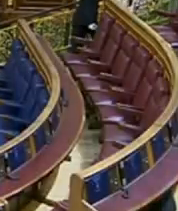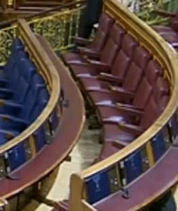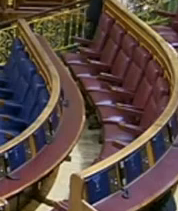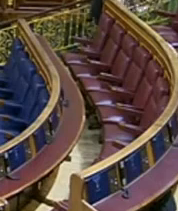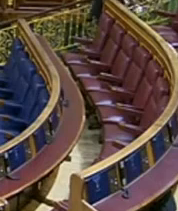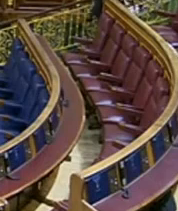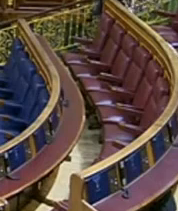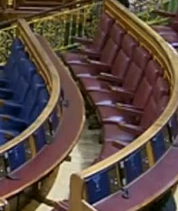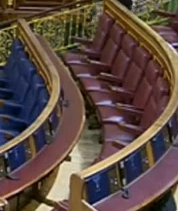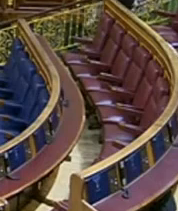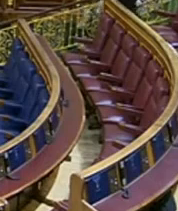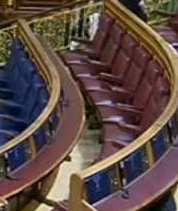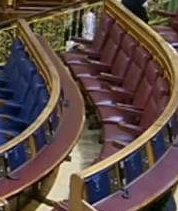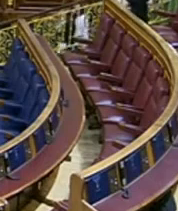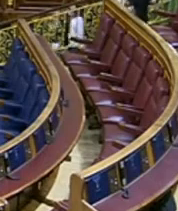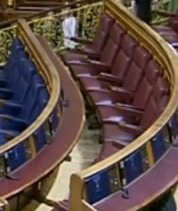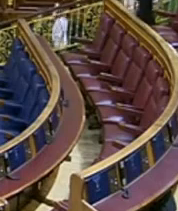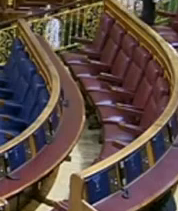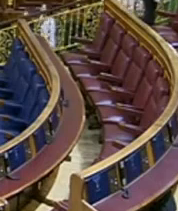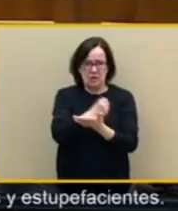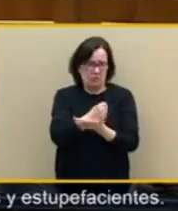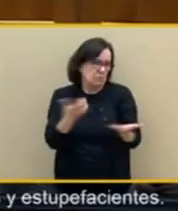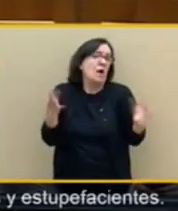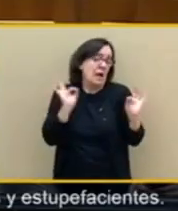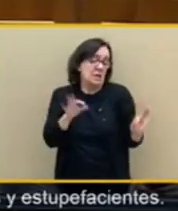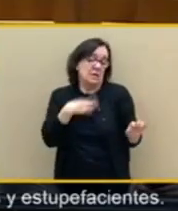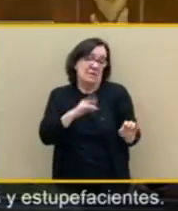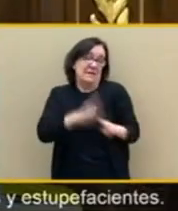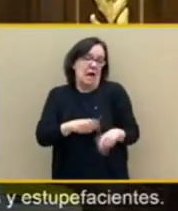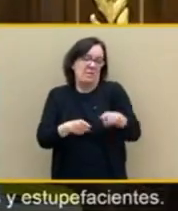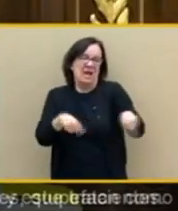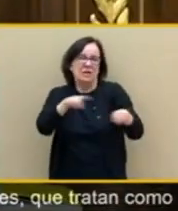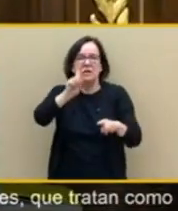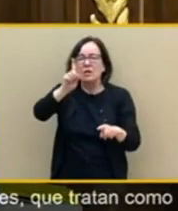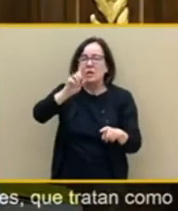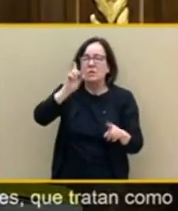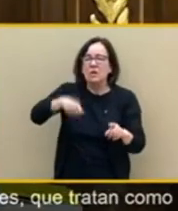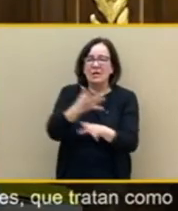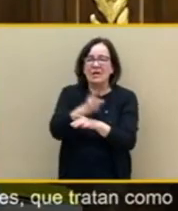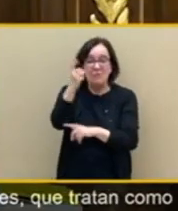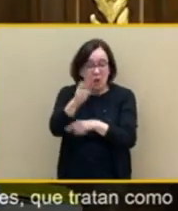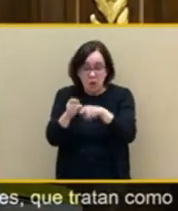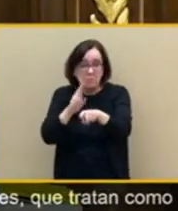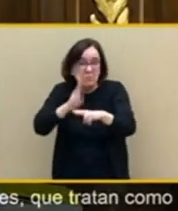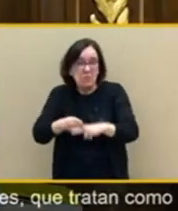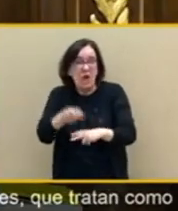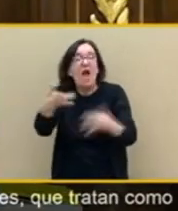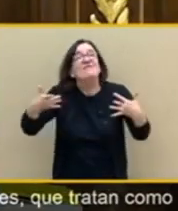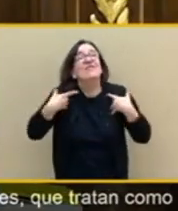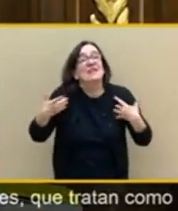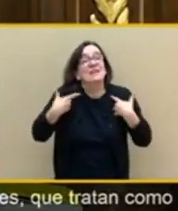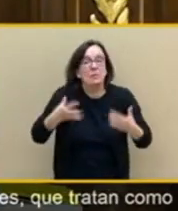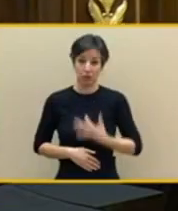sesión, de esta primera sesión del debate de la moción de censura que ha presentado Vox al